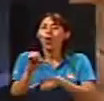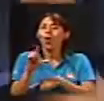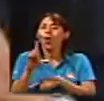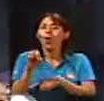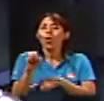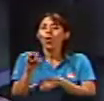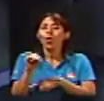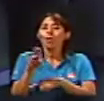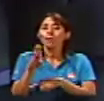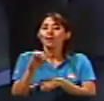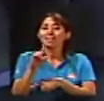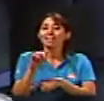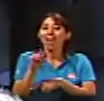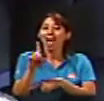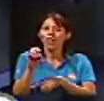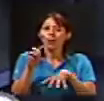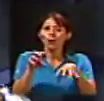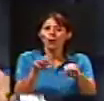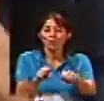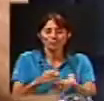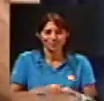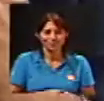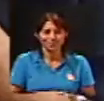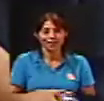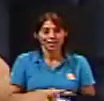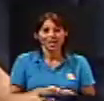Las tendencias.